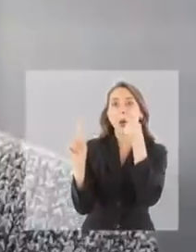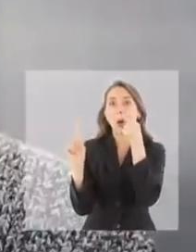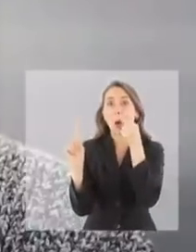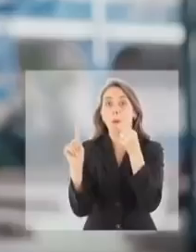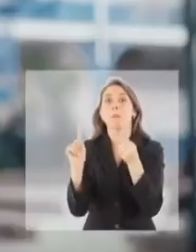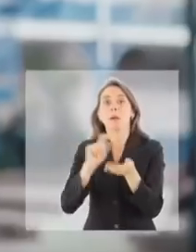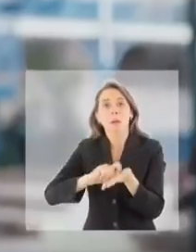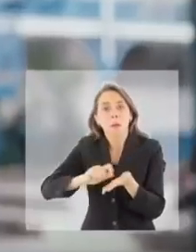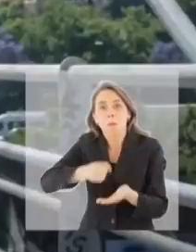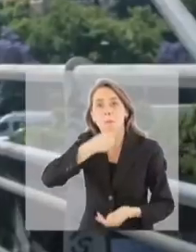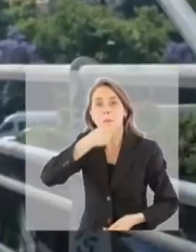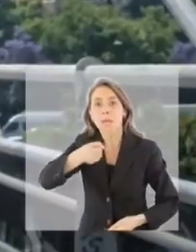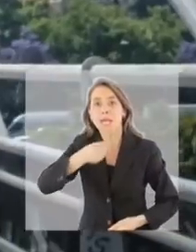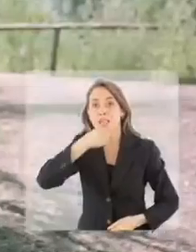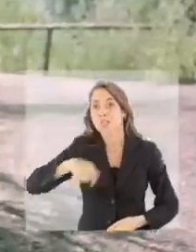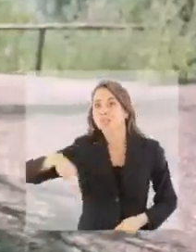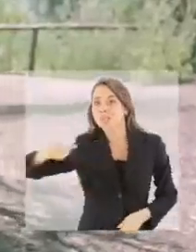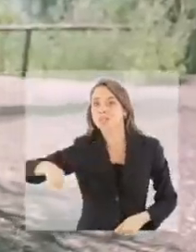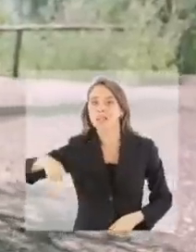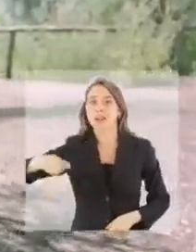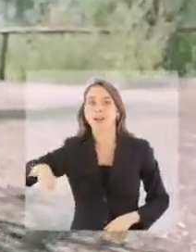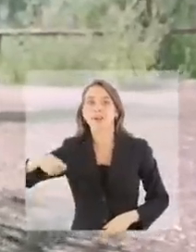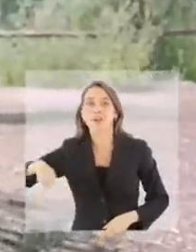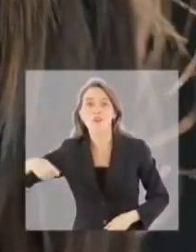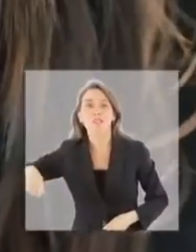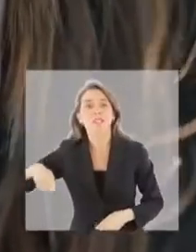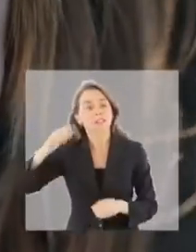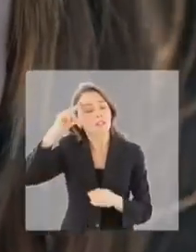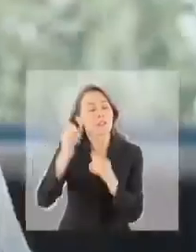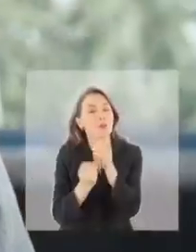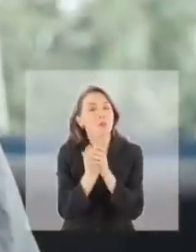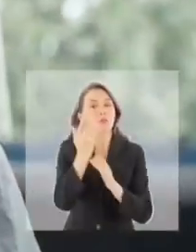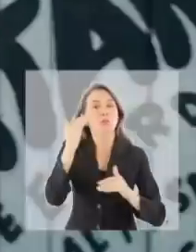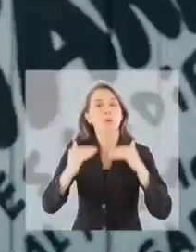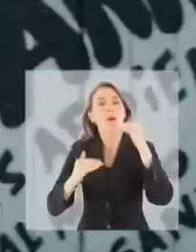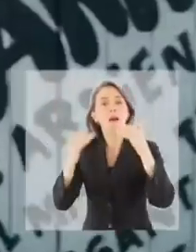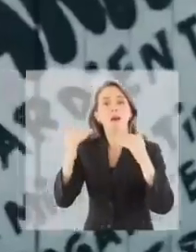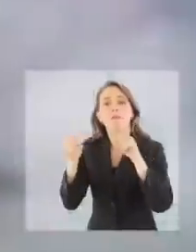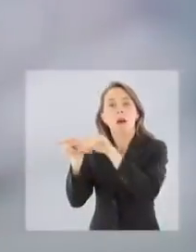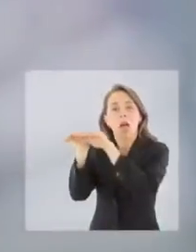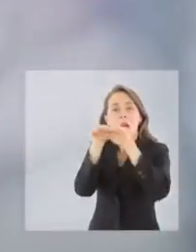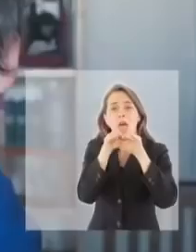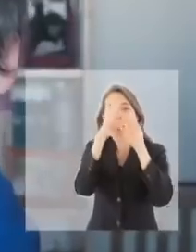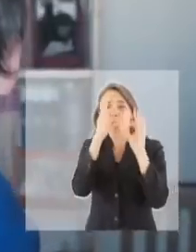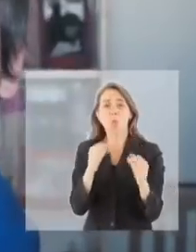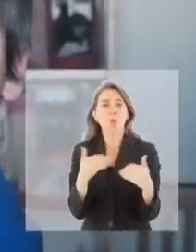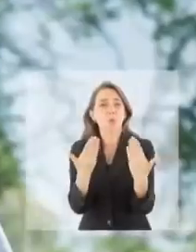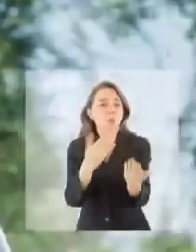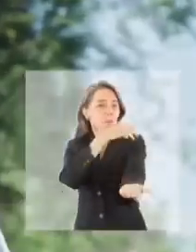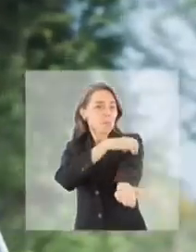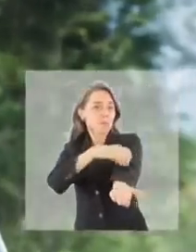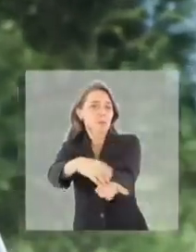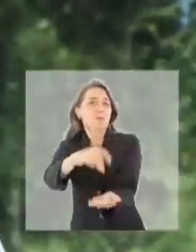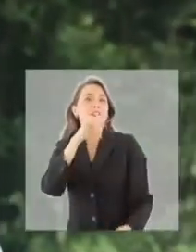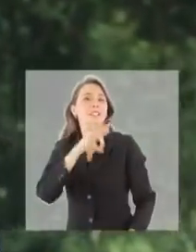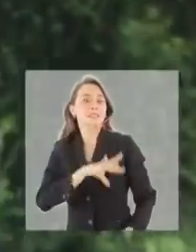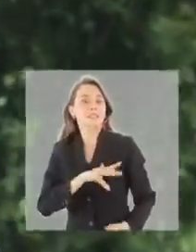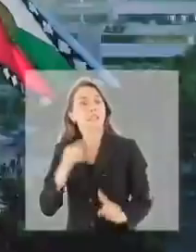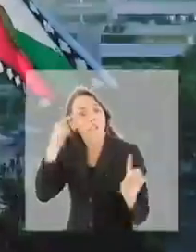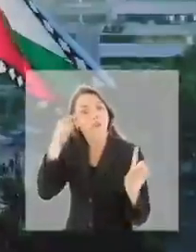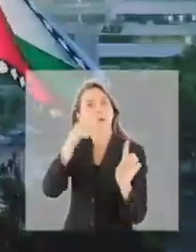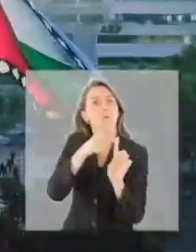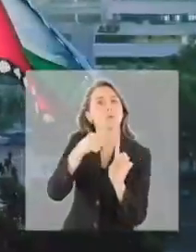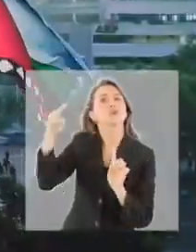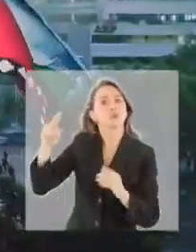Quiero un hombre periodista, congresista, progresista, que la igualdad en todo Chile sea su ruta